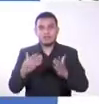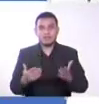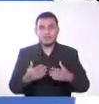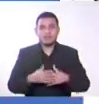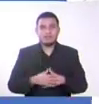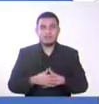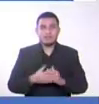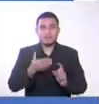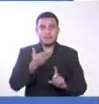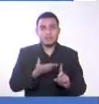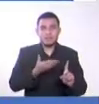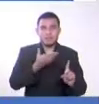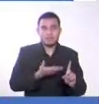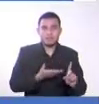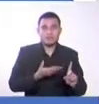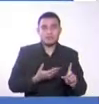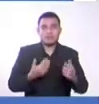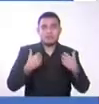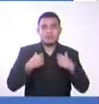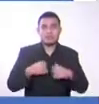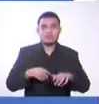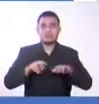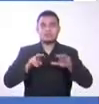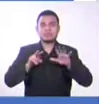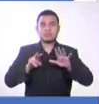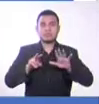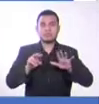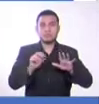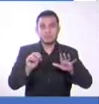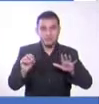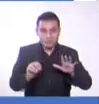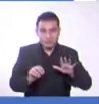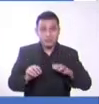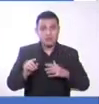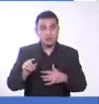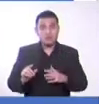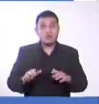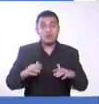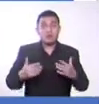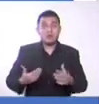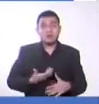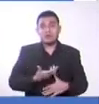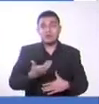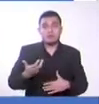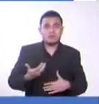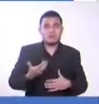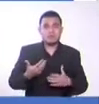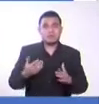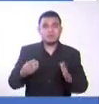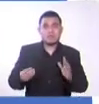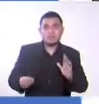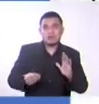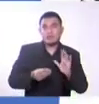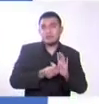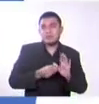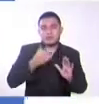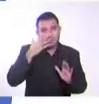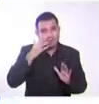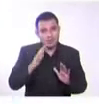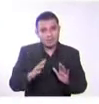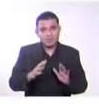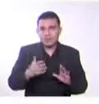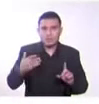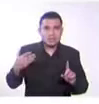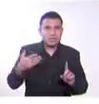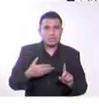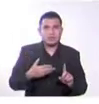caso de las personas solo tienen el 7%, pero esto es porque a nosotros se nos aplica, por ejemplo,